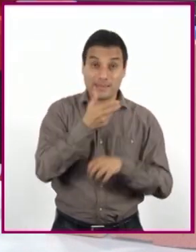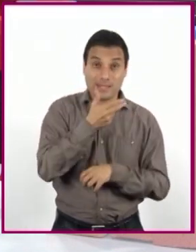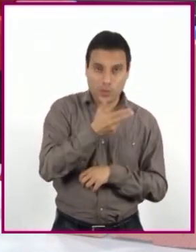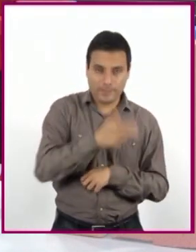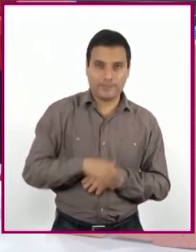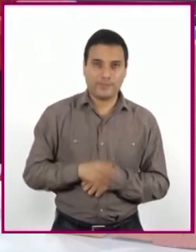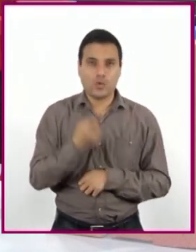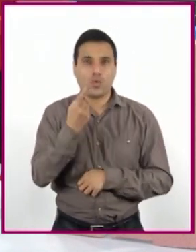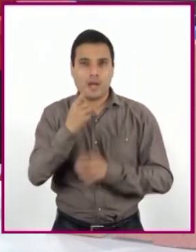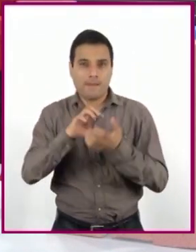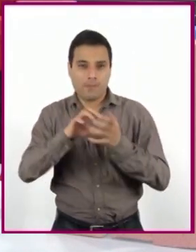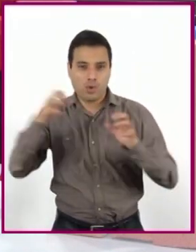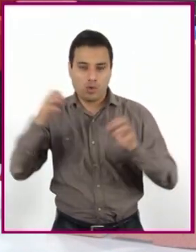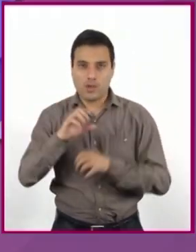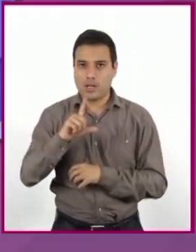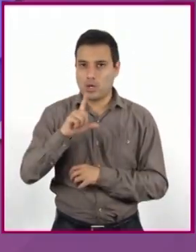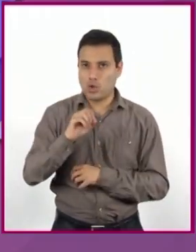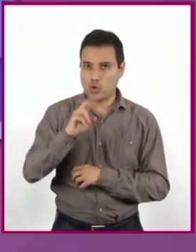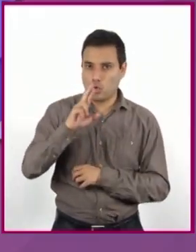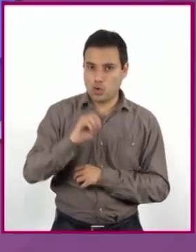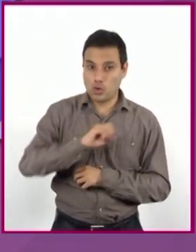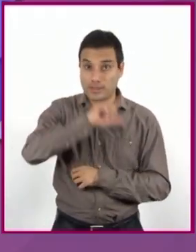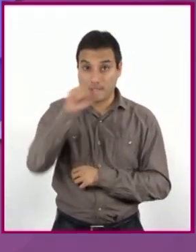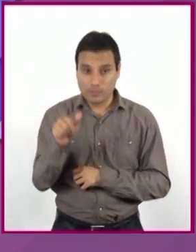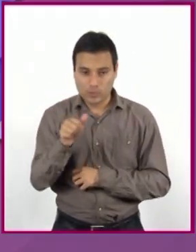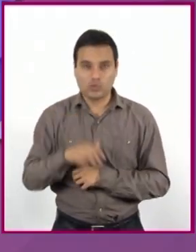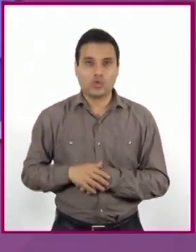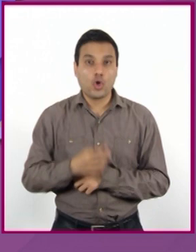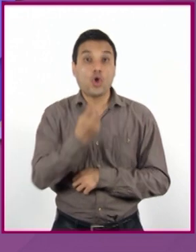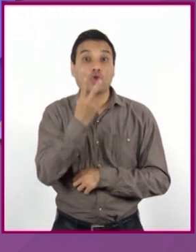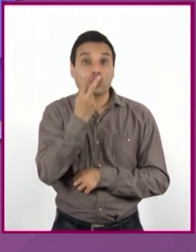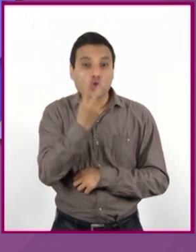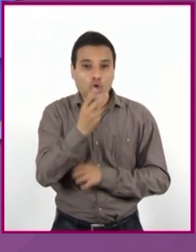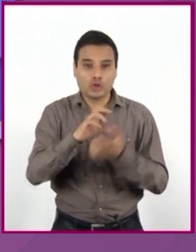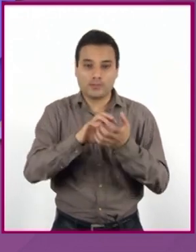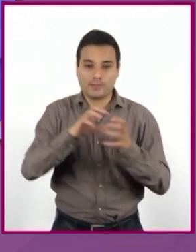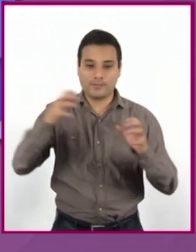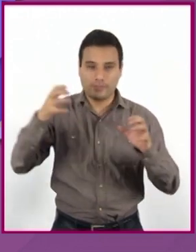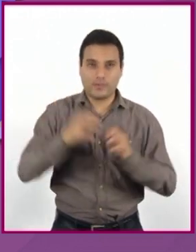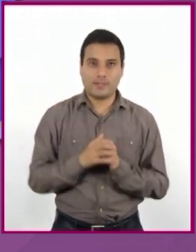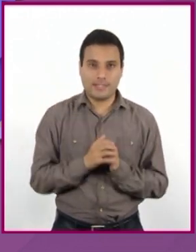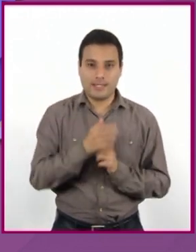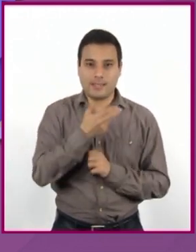una molécula de cloro. Se producen 2 moléculas de ácido clorhídrico.